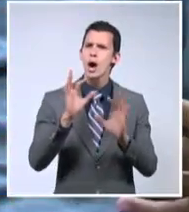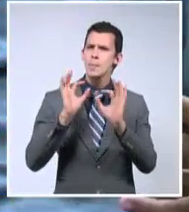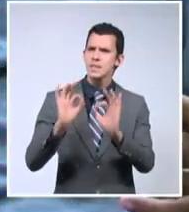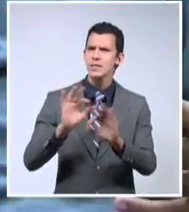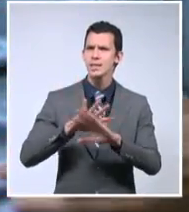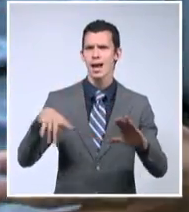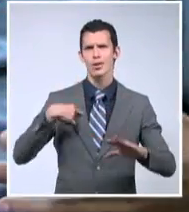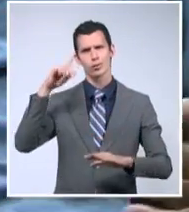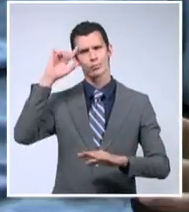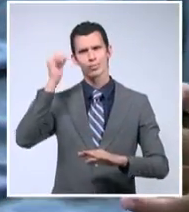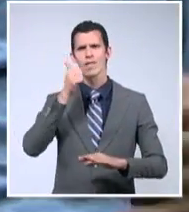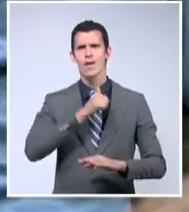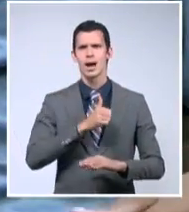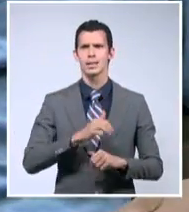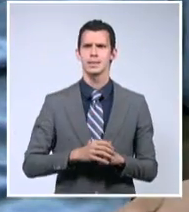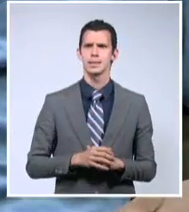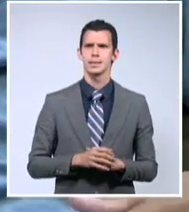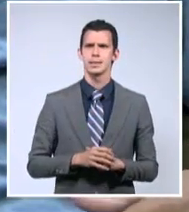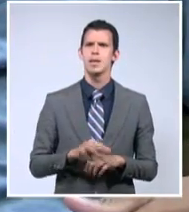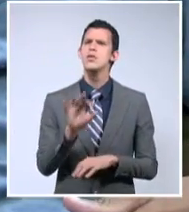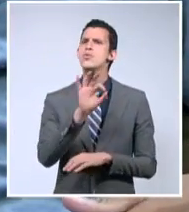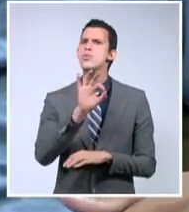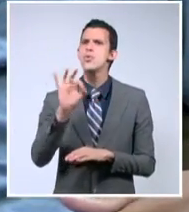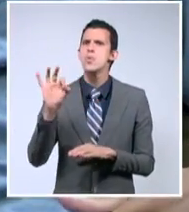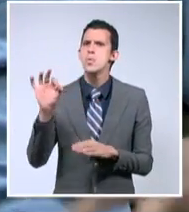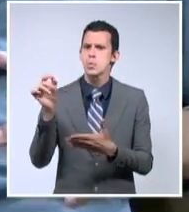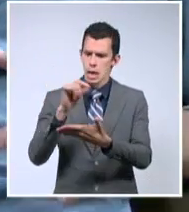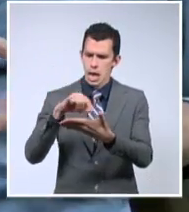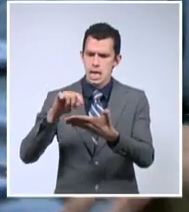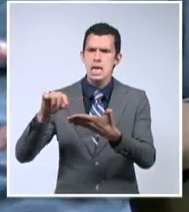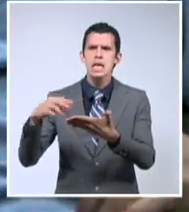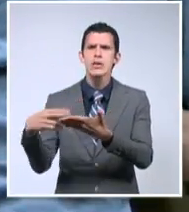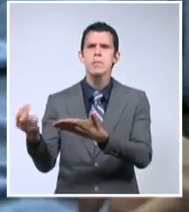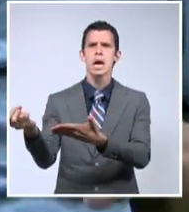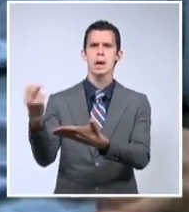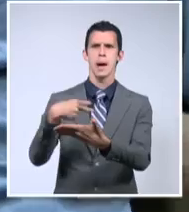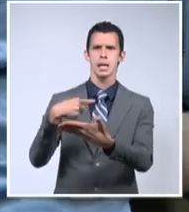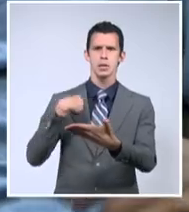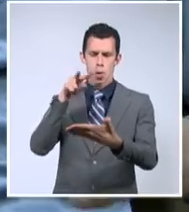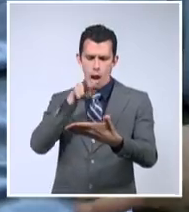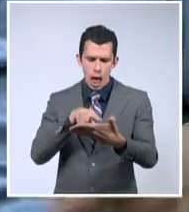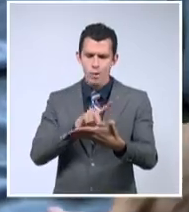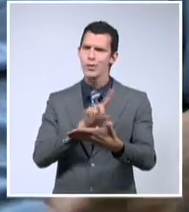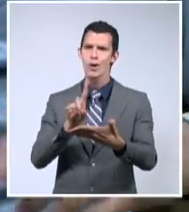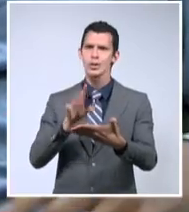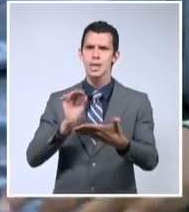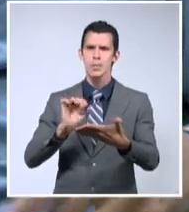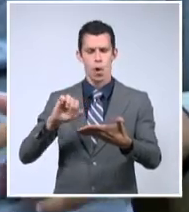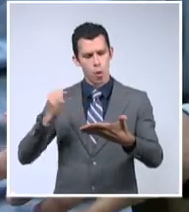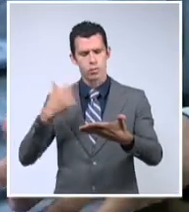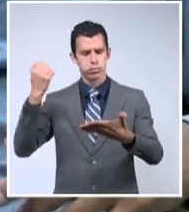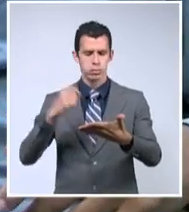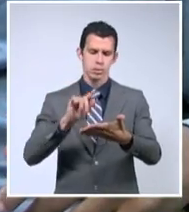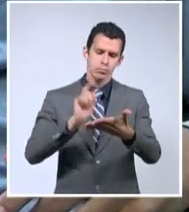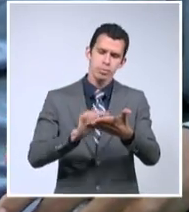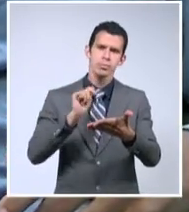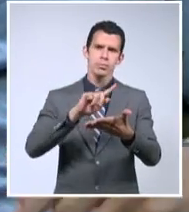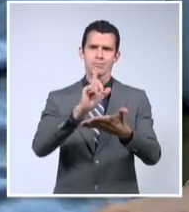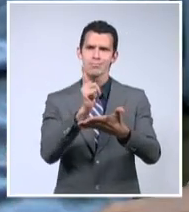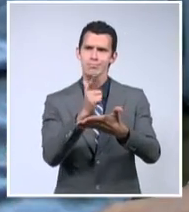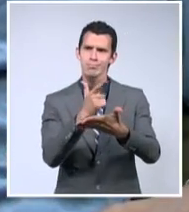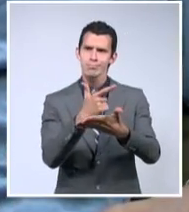los mensajes eran en audio, pero la única vez que me llamó fue